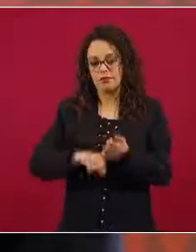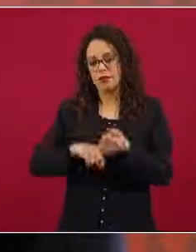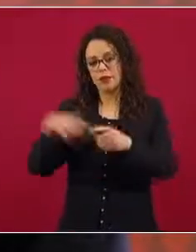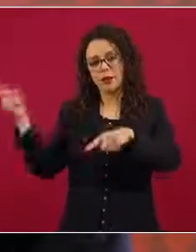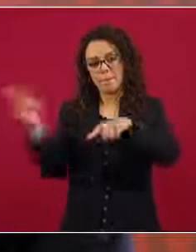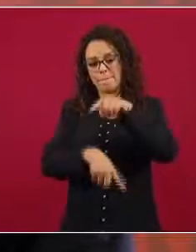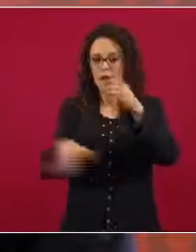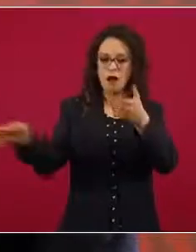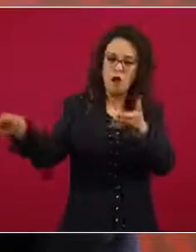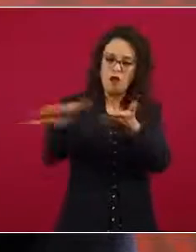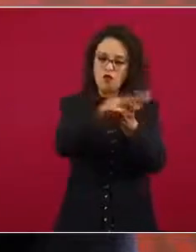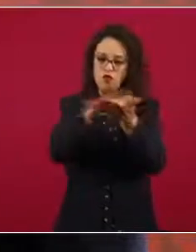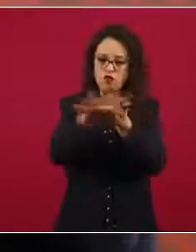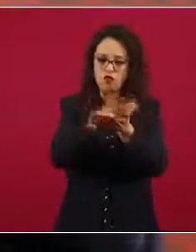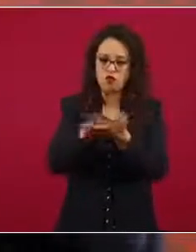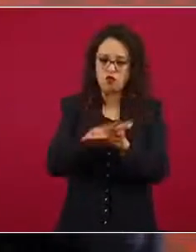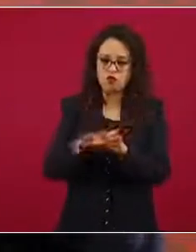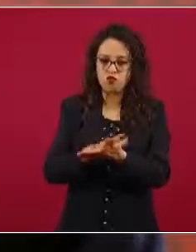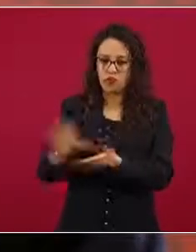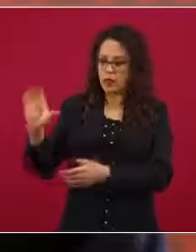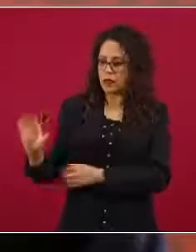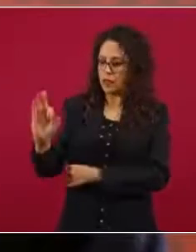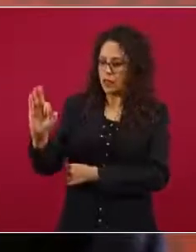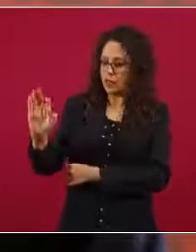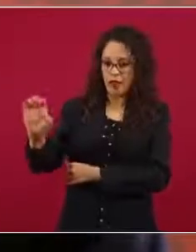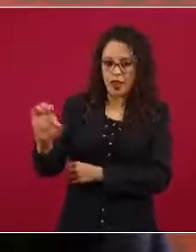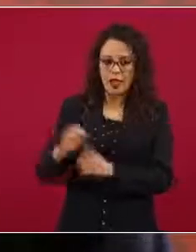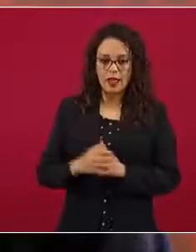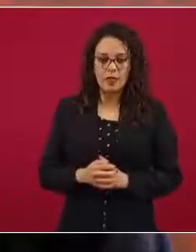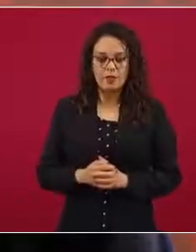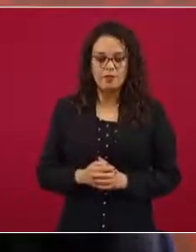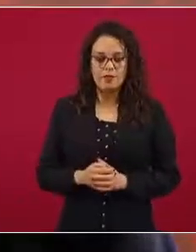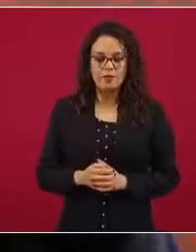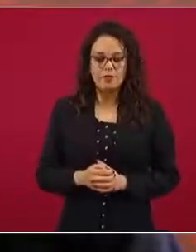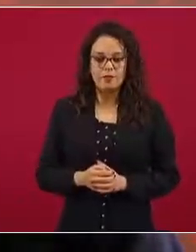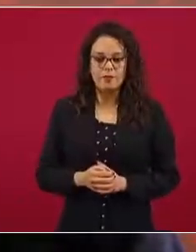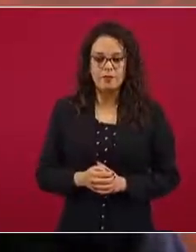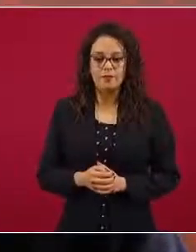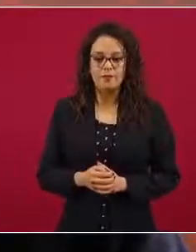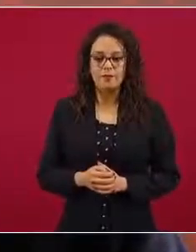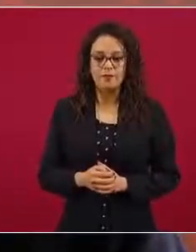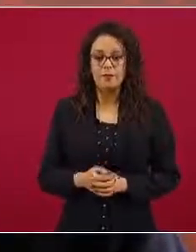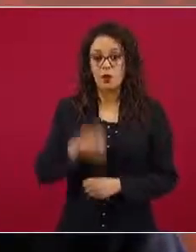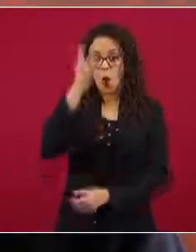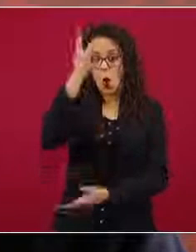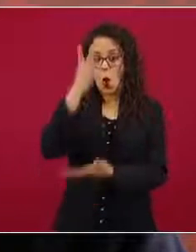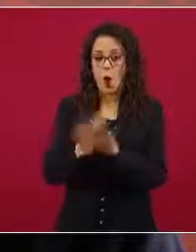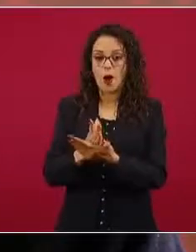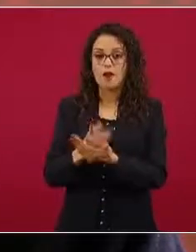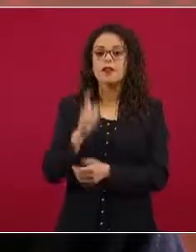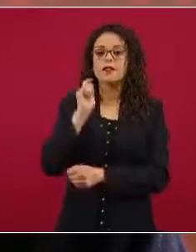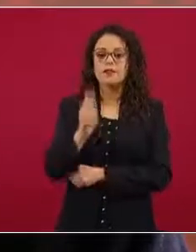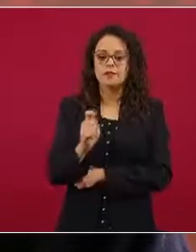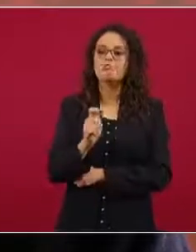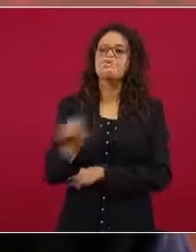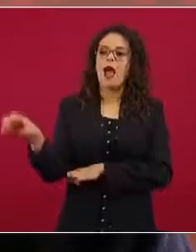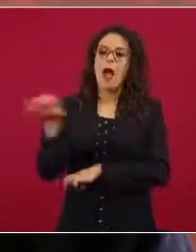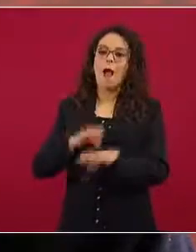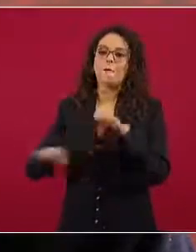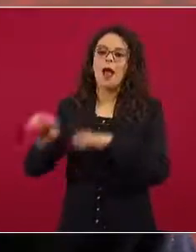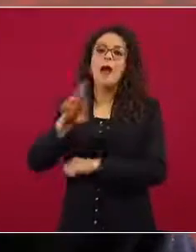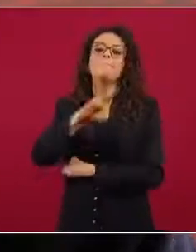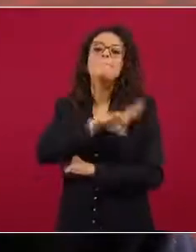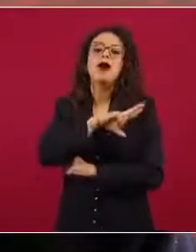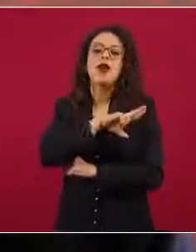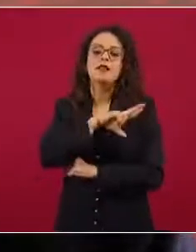de Electricidad y dejar solo a las empresas particulares, en